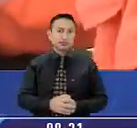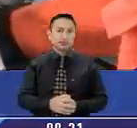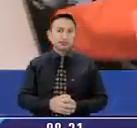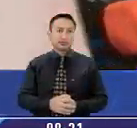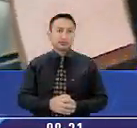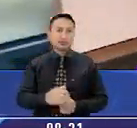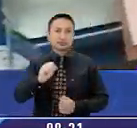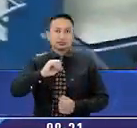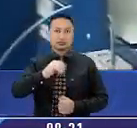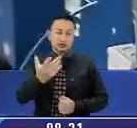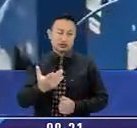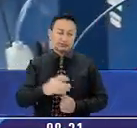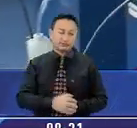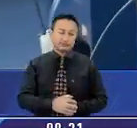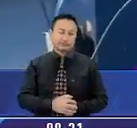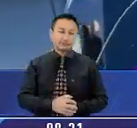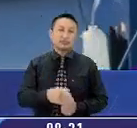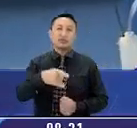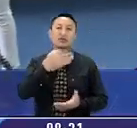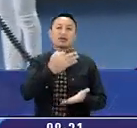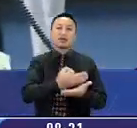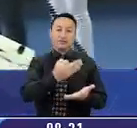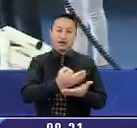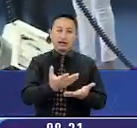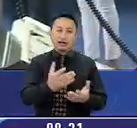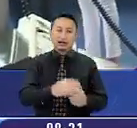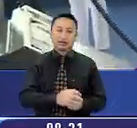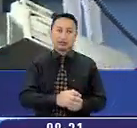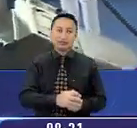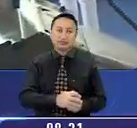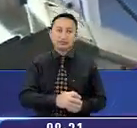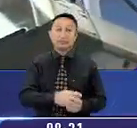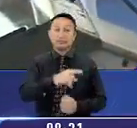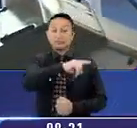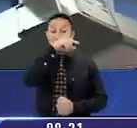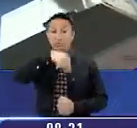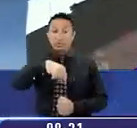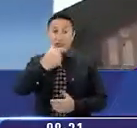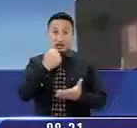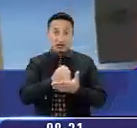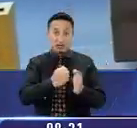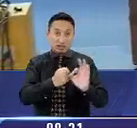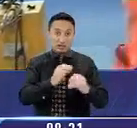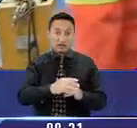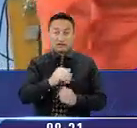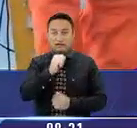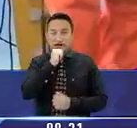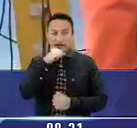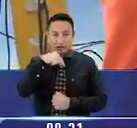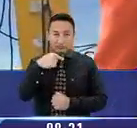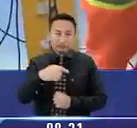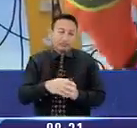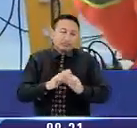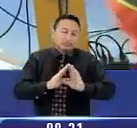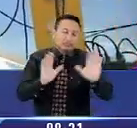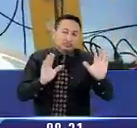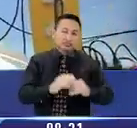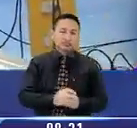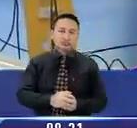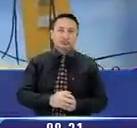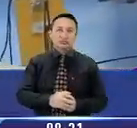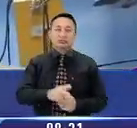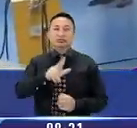Sí, obviamente, tenemos un ausentismo también que se da, la gente no viene a matricular. Por diversas razones, tenemos un porcentaje